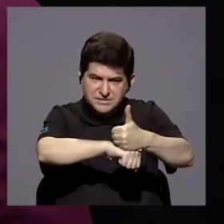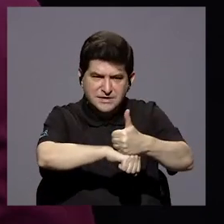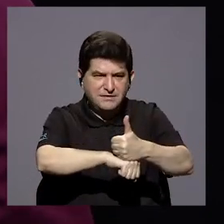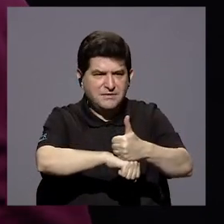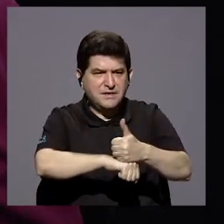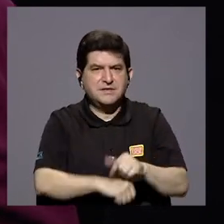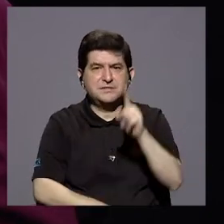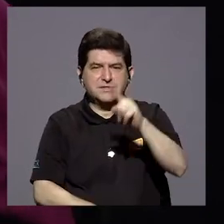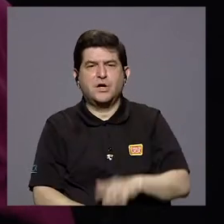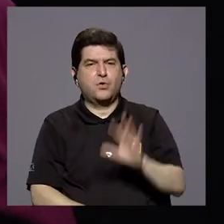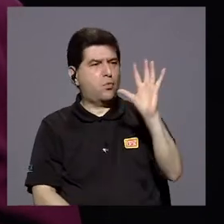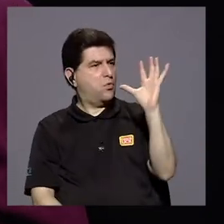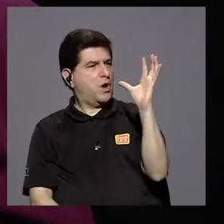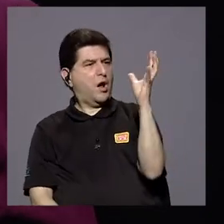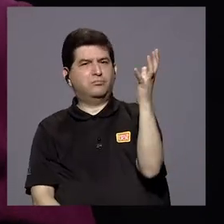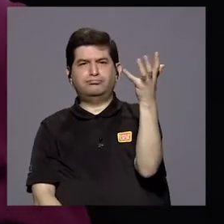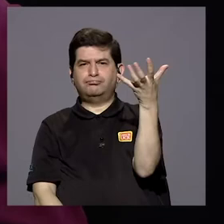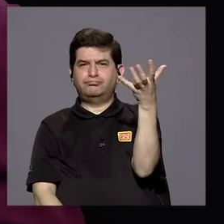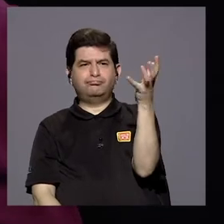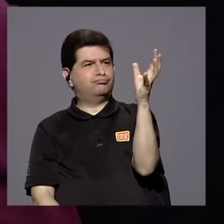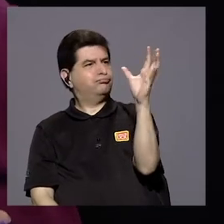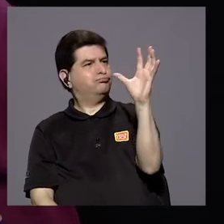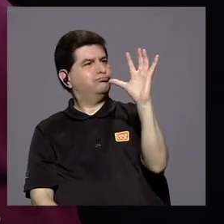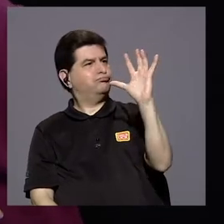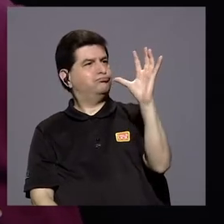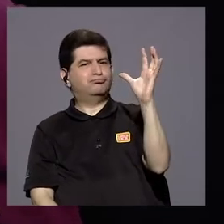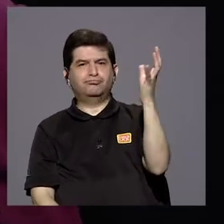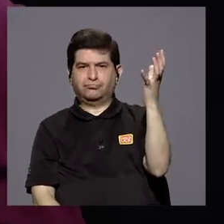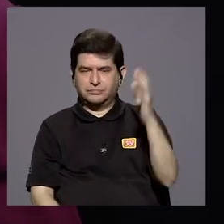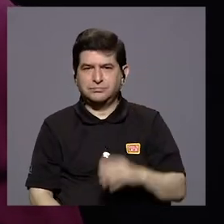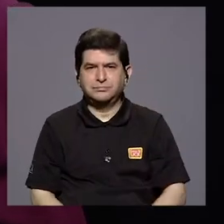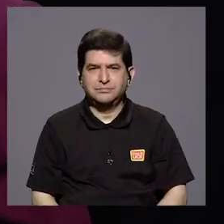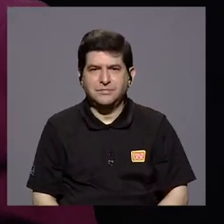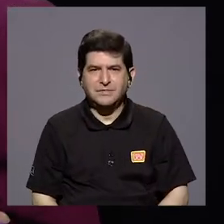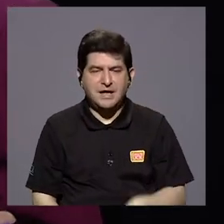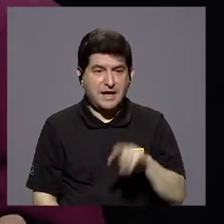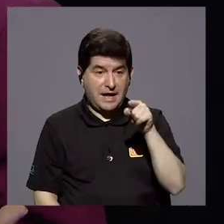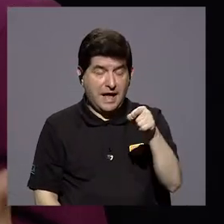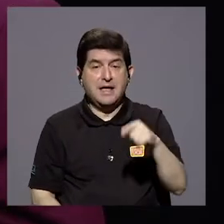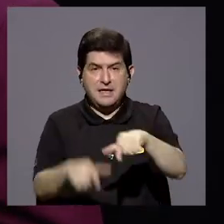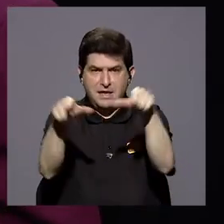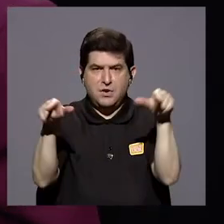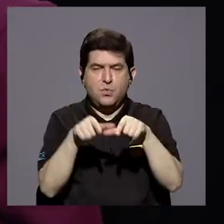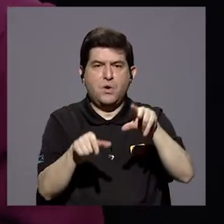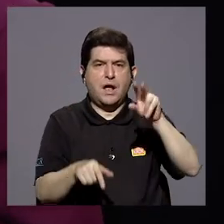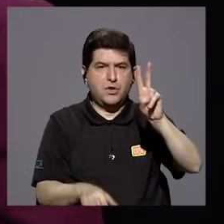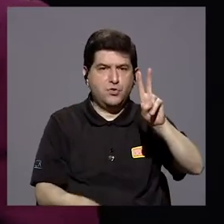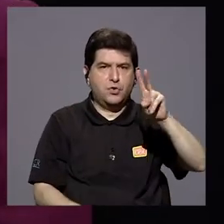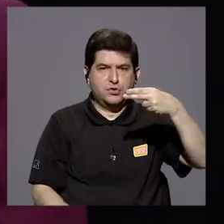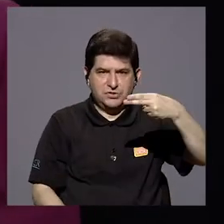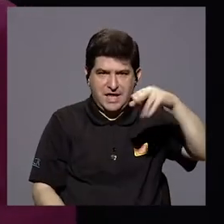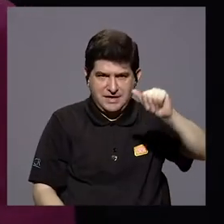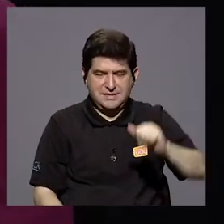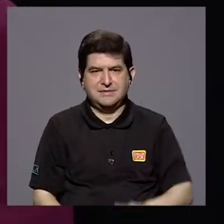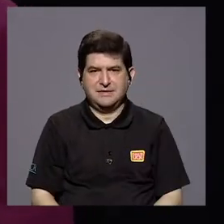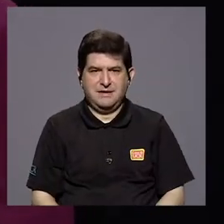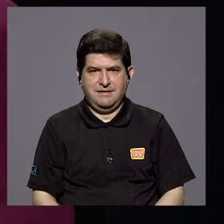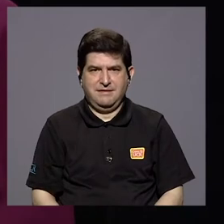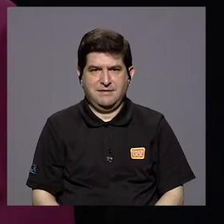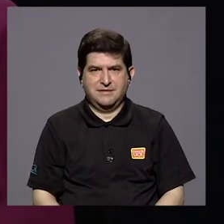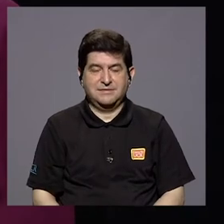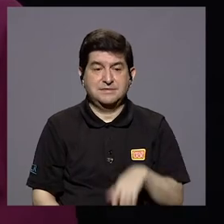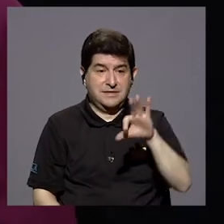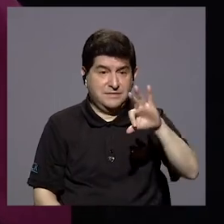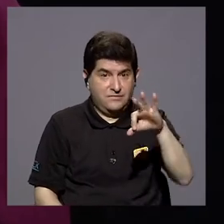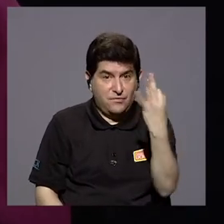como una antena grande de dos hectáreas para recoger todo lo que anda en el espacio.